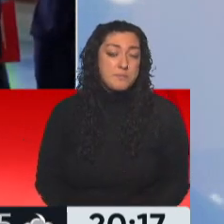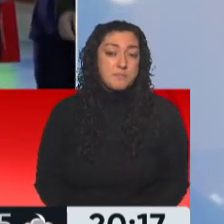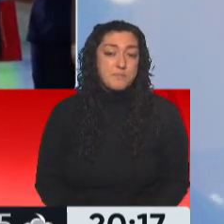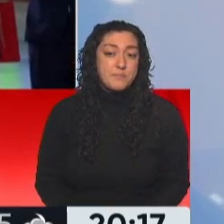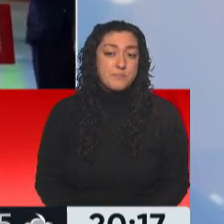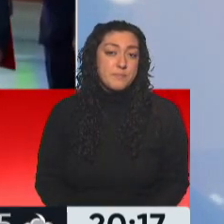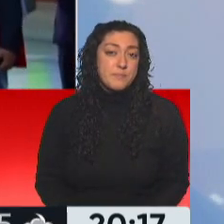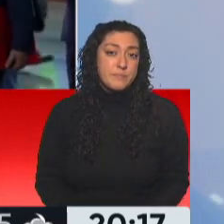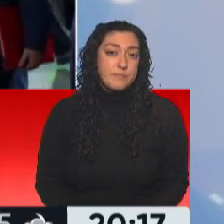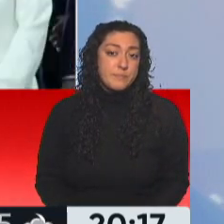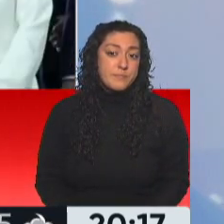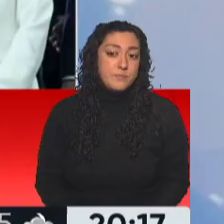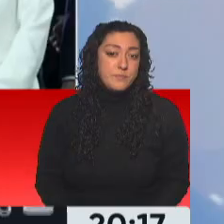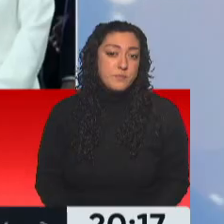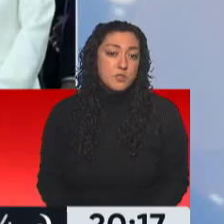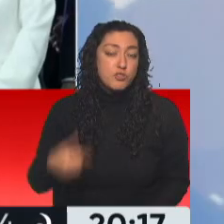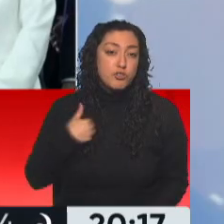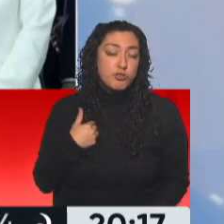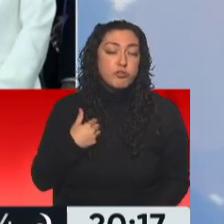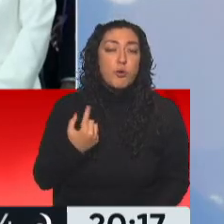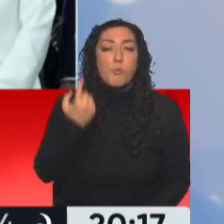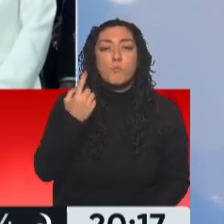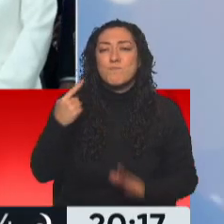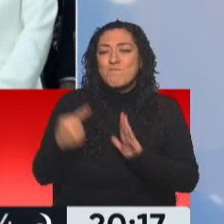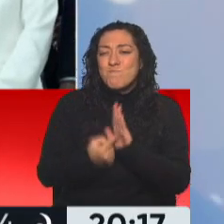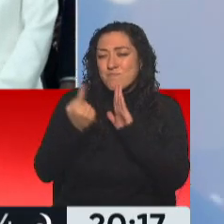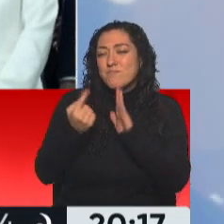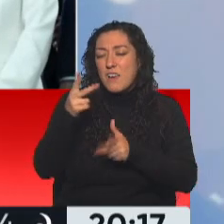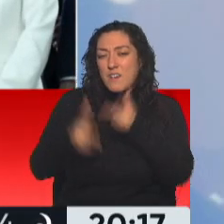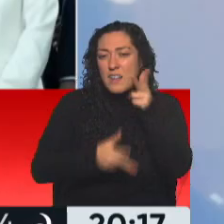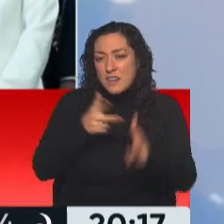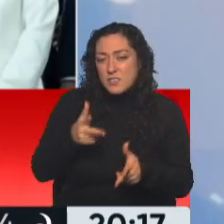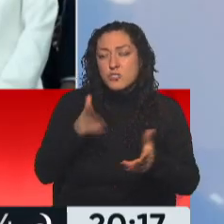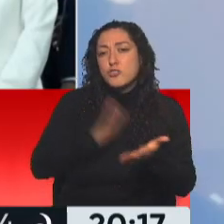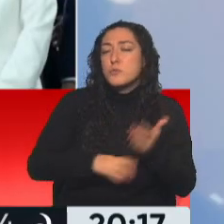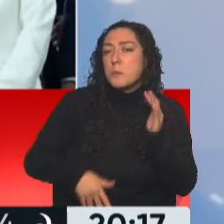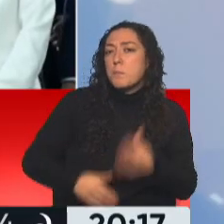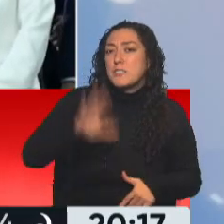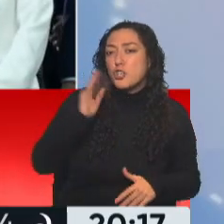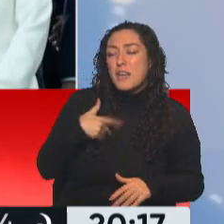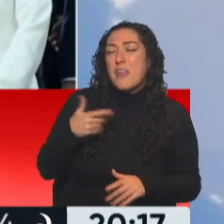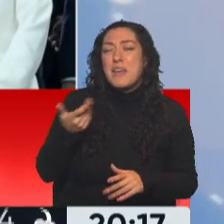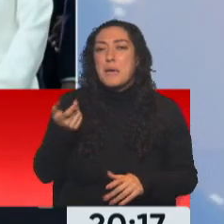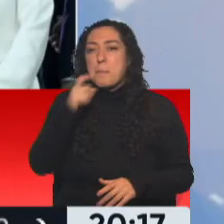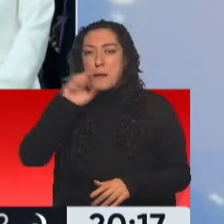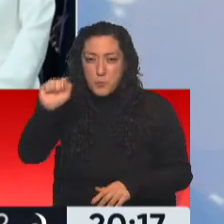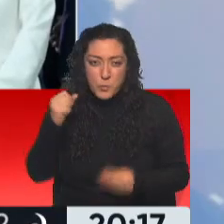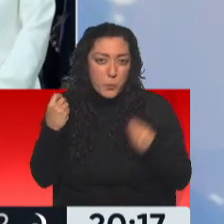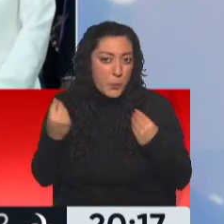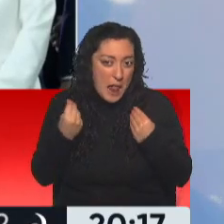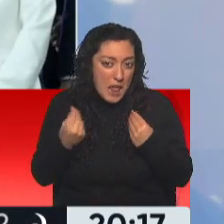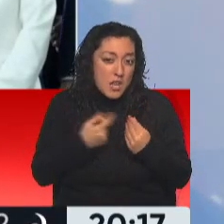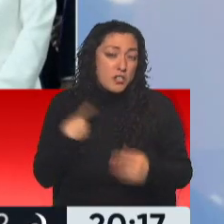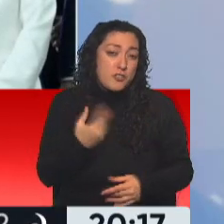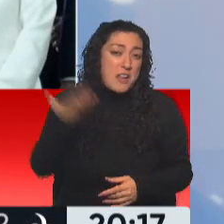hacer una referencia a lo que significa la pírrica mayoría que tiene Maduro. Nosotros, como lo